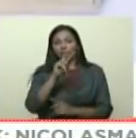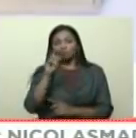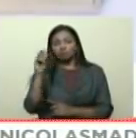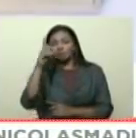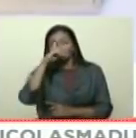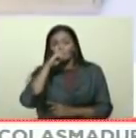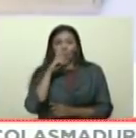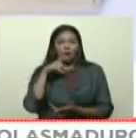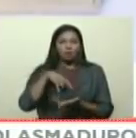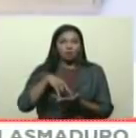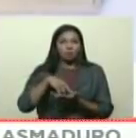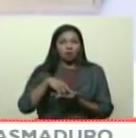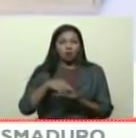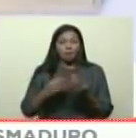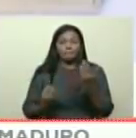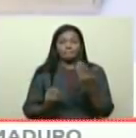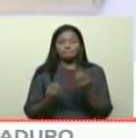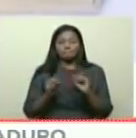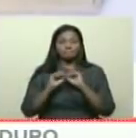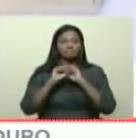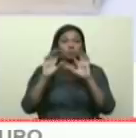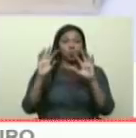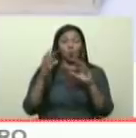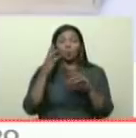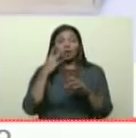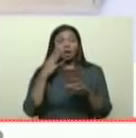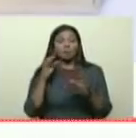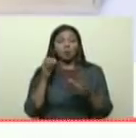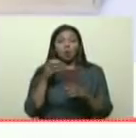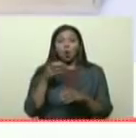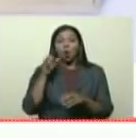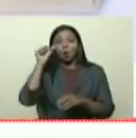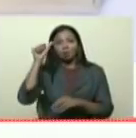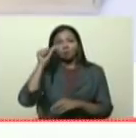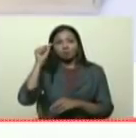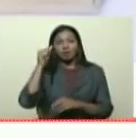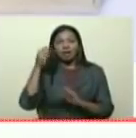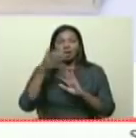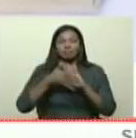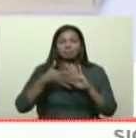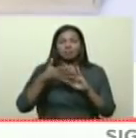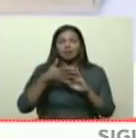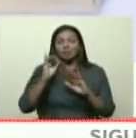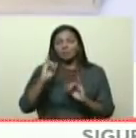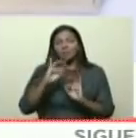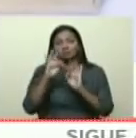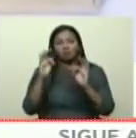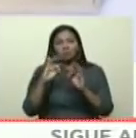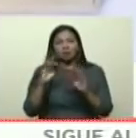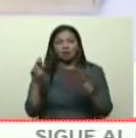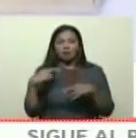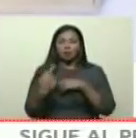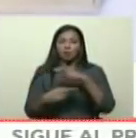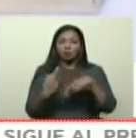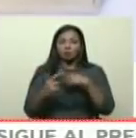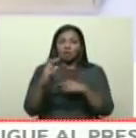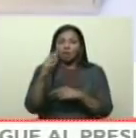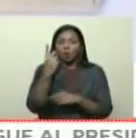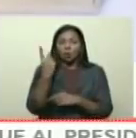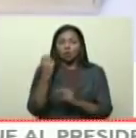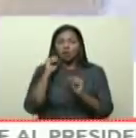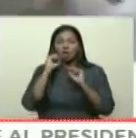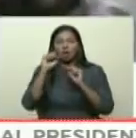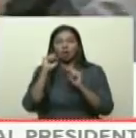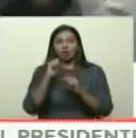boom cinematográfico, para las nuevas formas del lenguaje cinematográfico, y la revolución es el único que lo puede